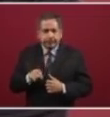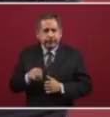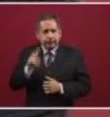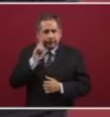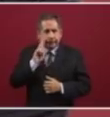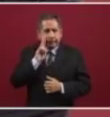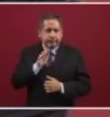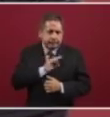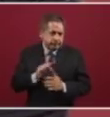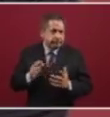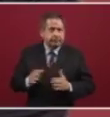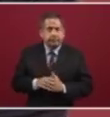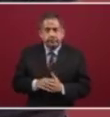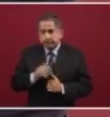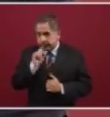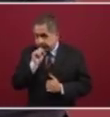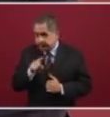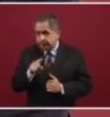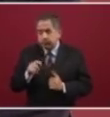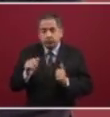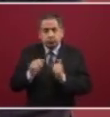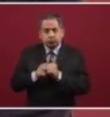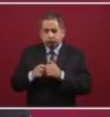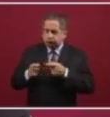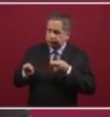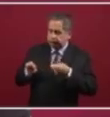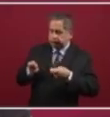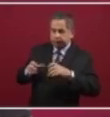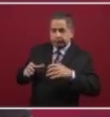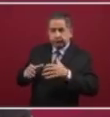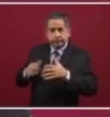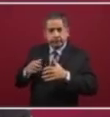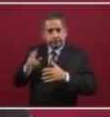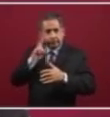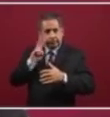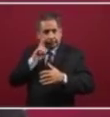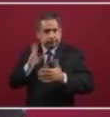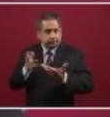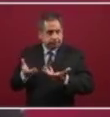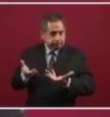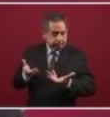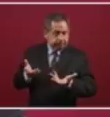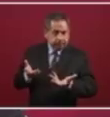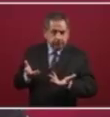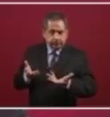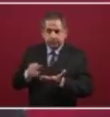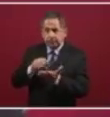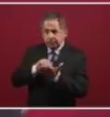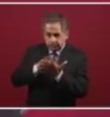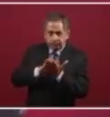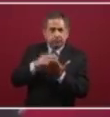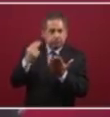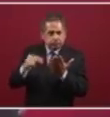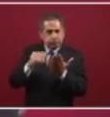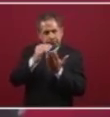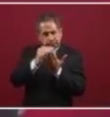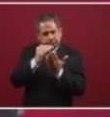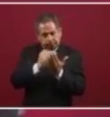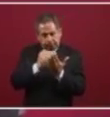lograr también control, es decir, el registro, saber